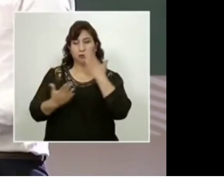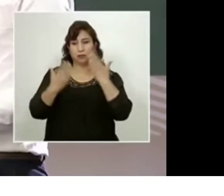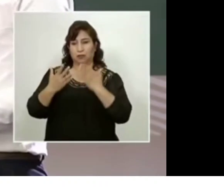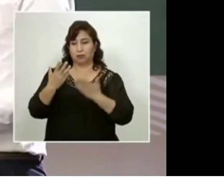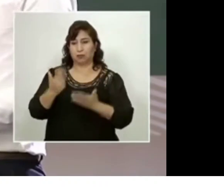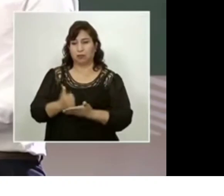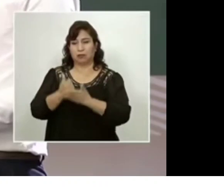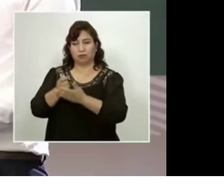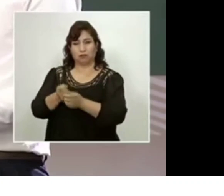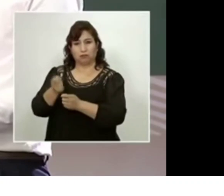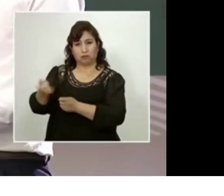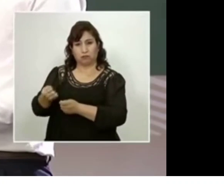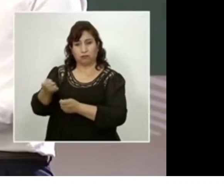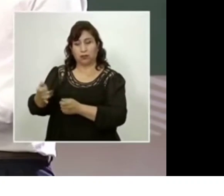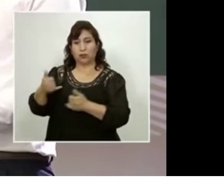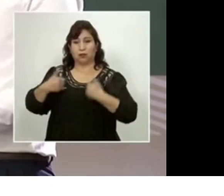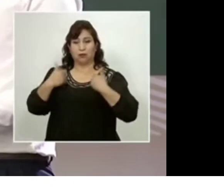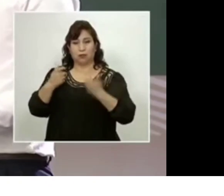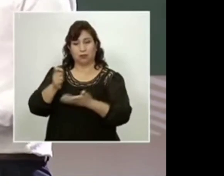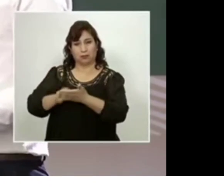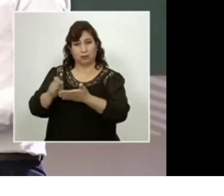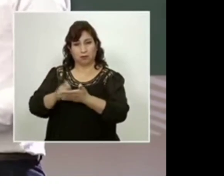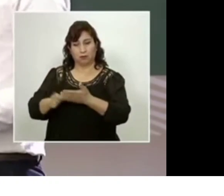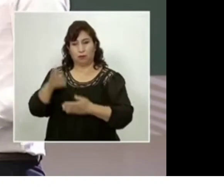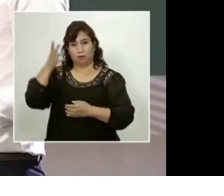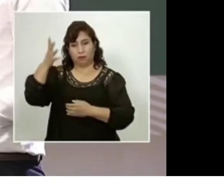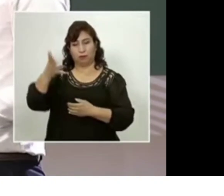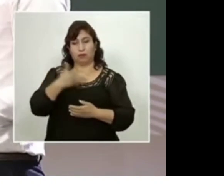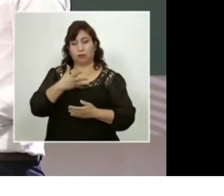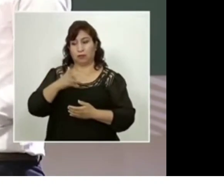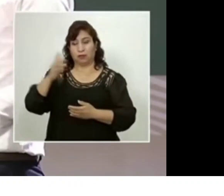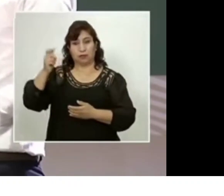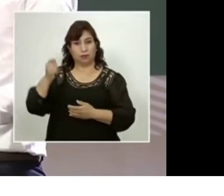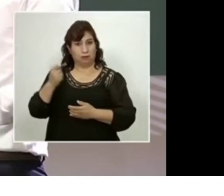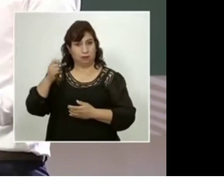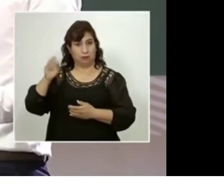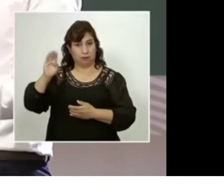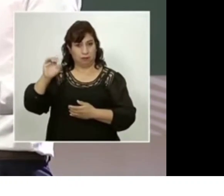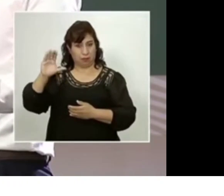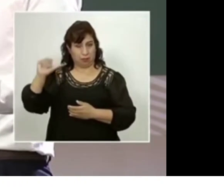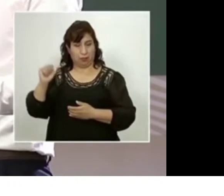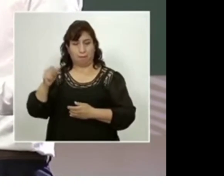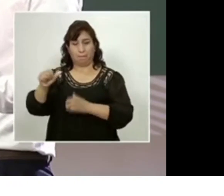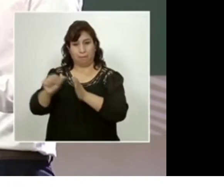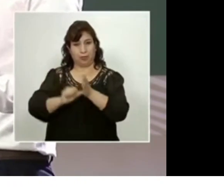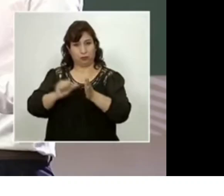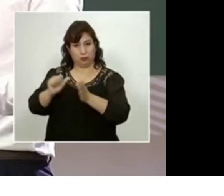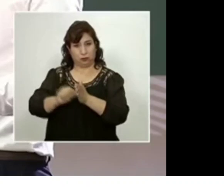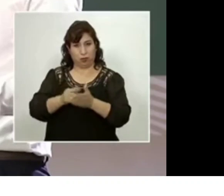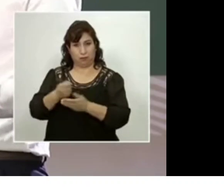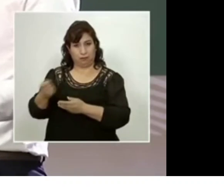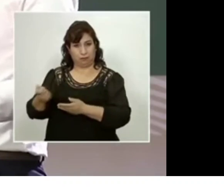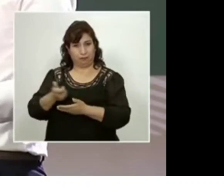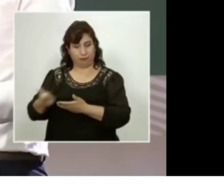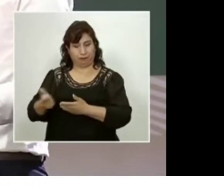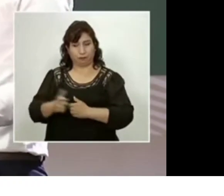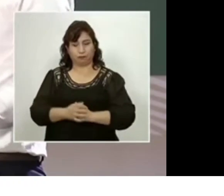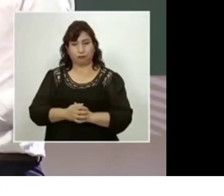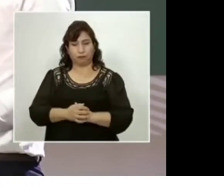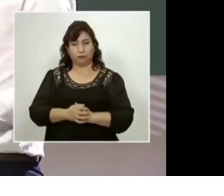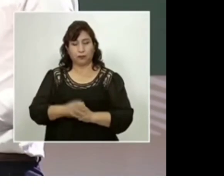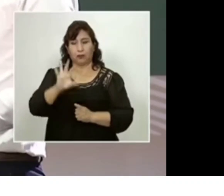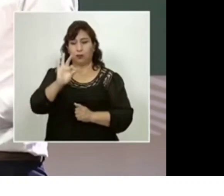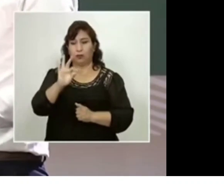programa Jóvenes Escribiendo el Futuro, que cuentan con una beca de 2.400 pesos mensuales. Asimismo,